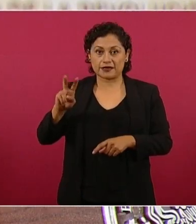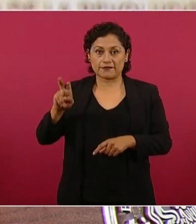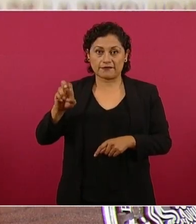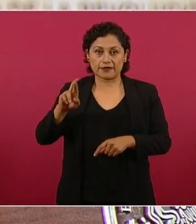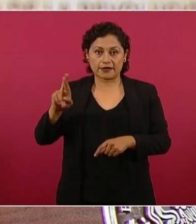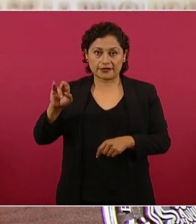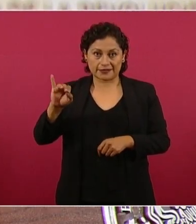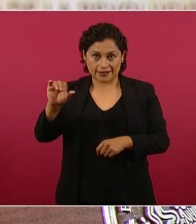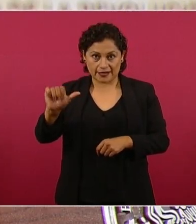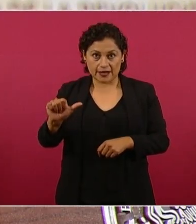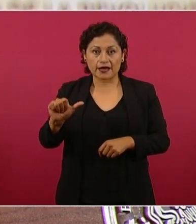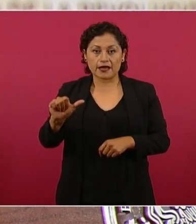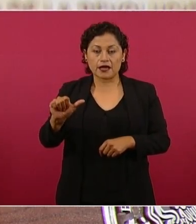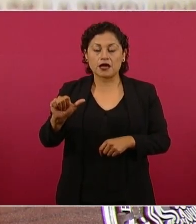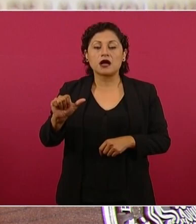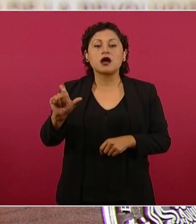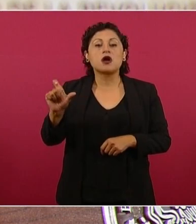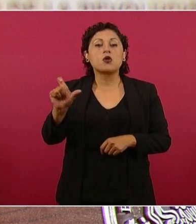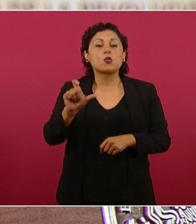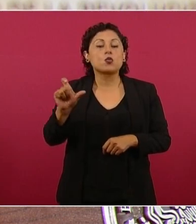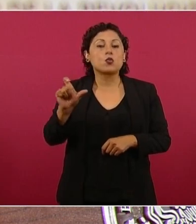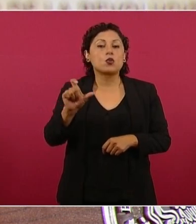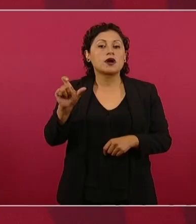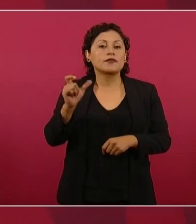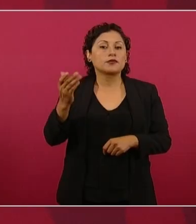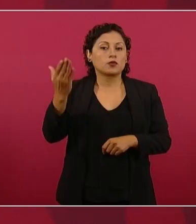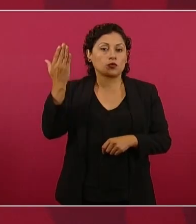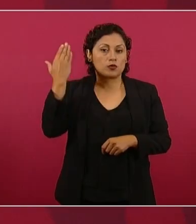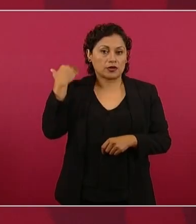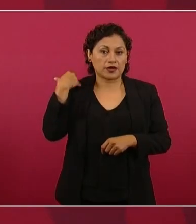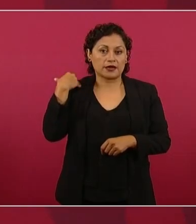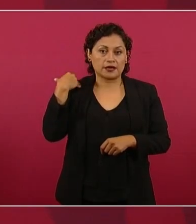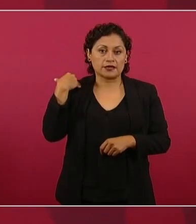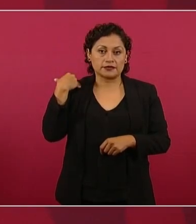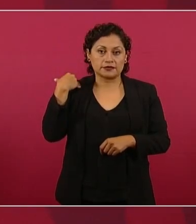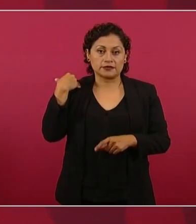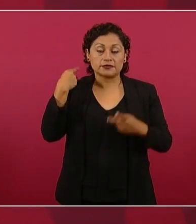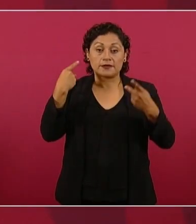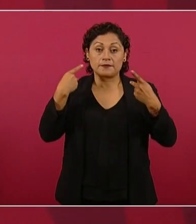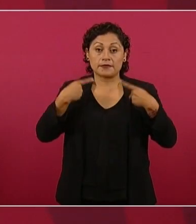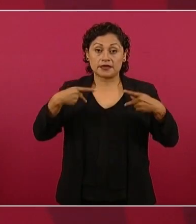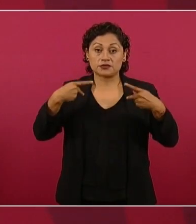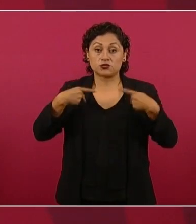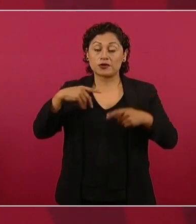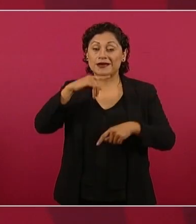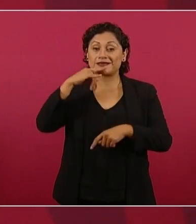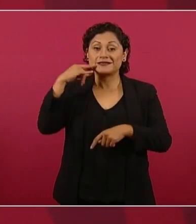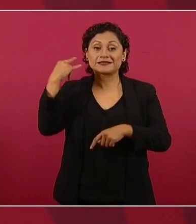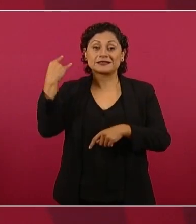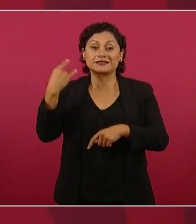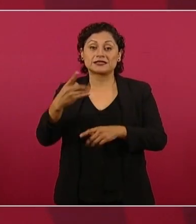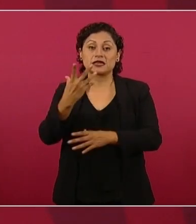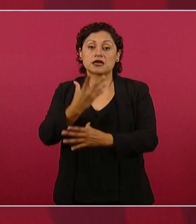en la protección de refugiados chilenos,